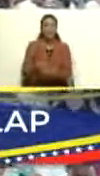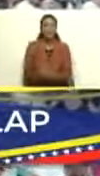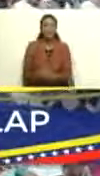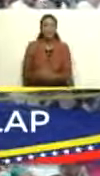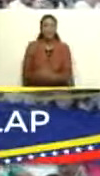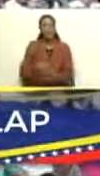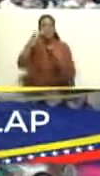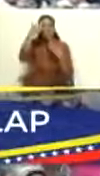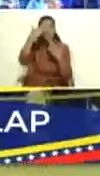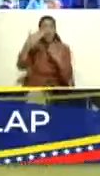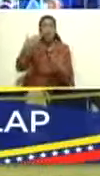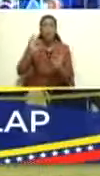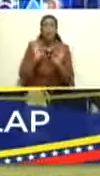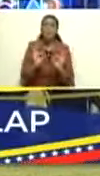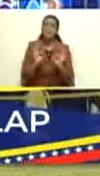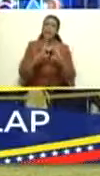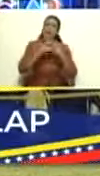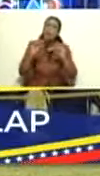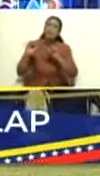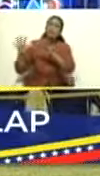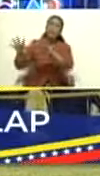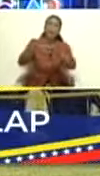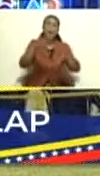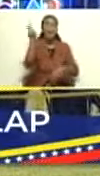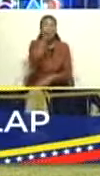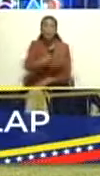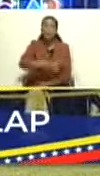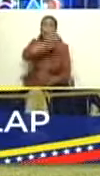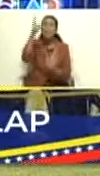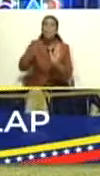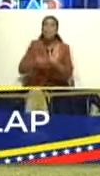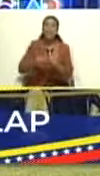Bueno, mis saludos, pues. Venezuela.